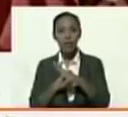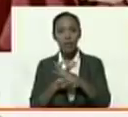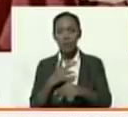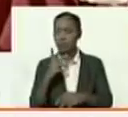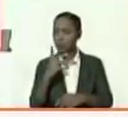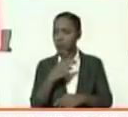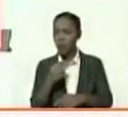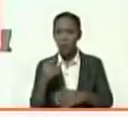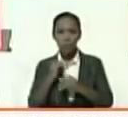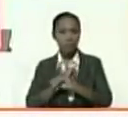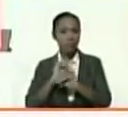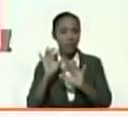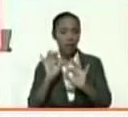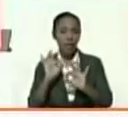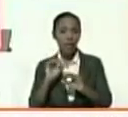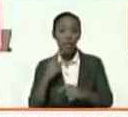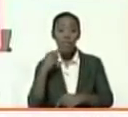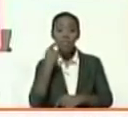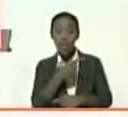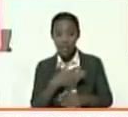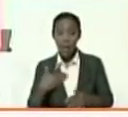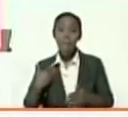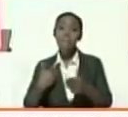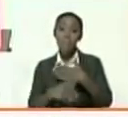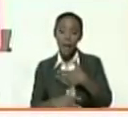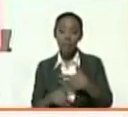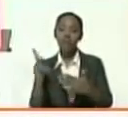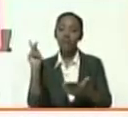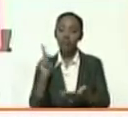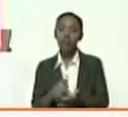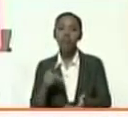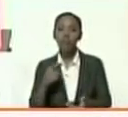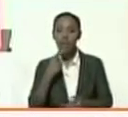si ellos dicen van, van y llegan.